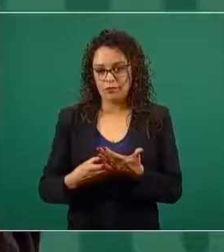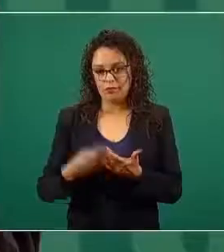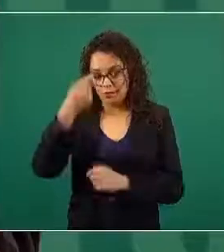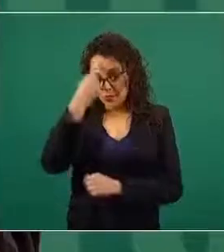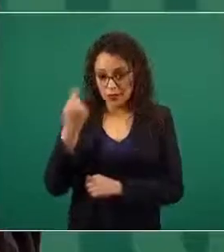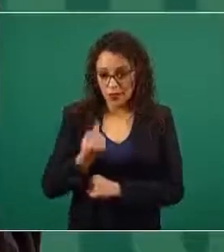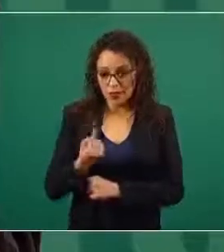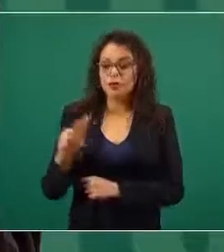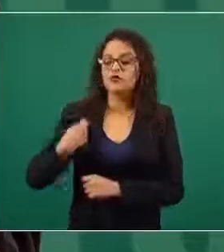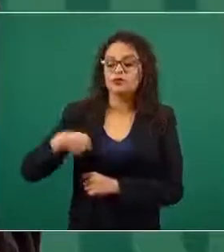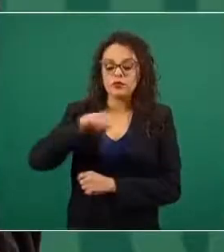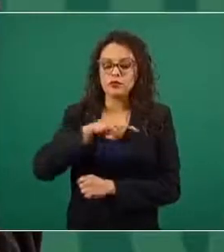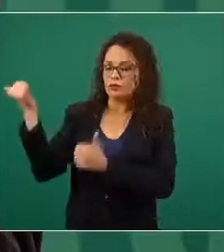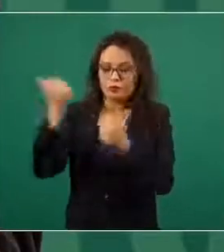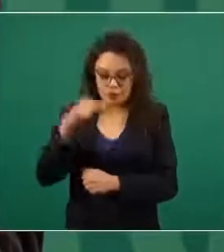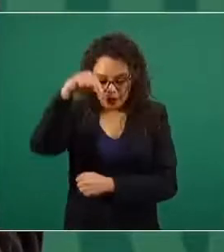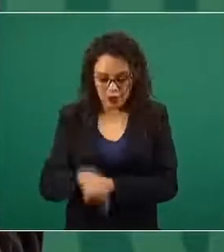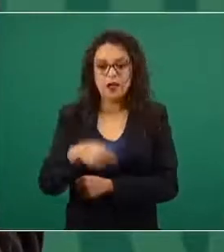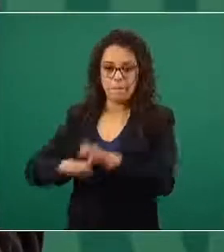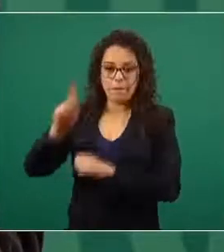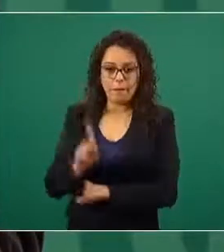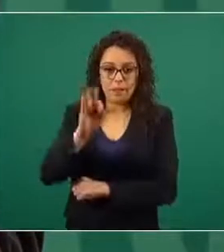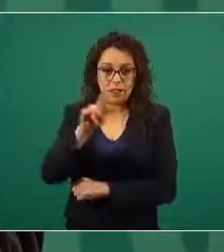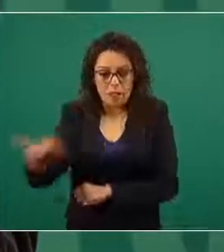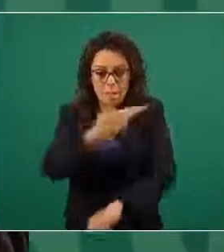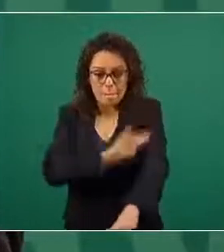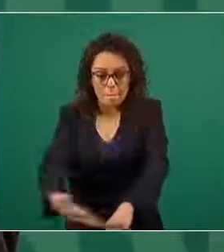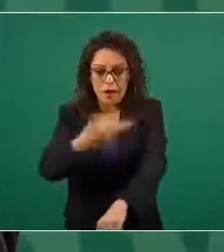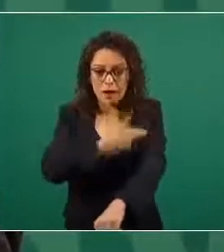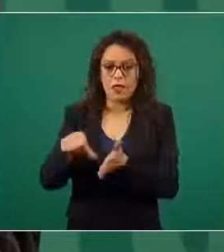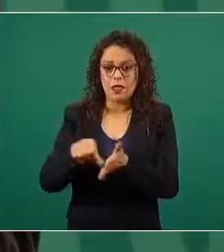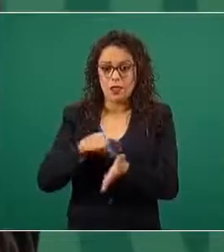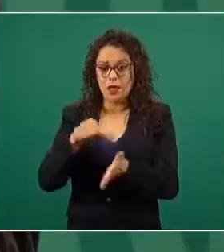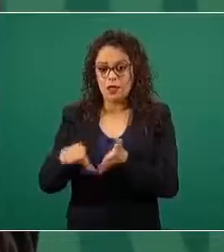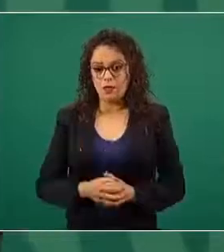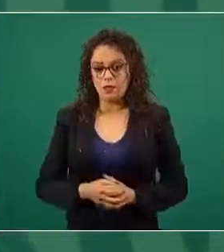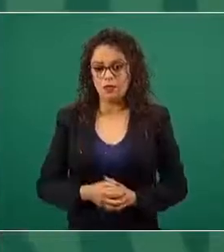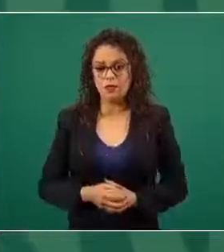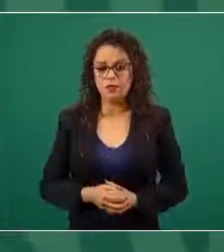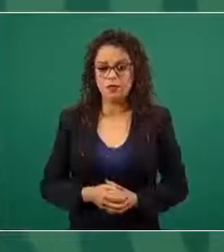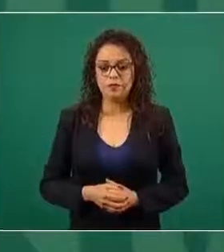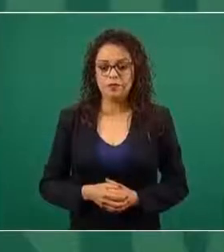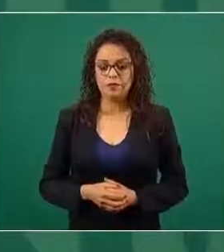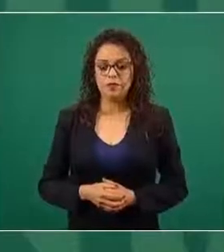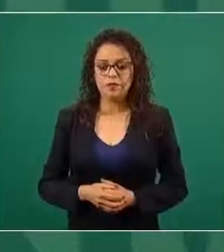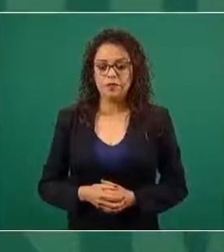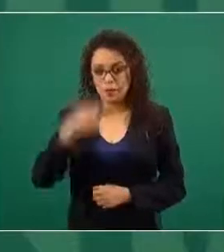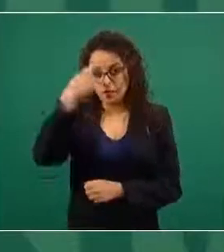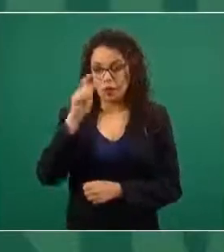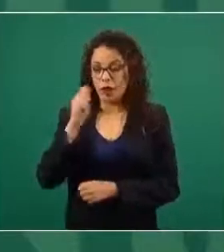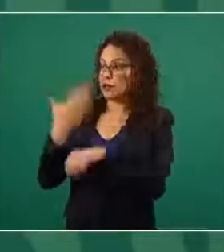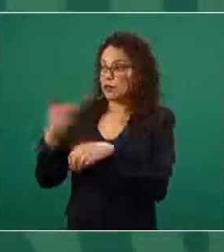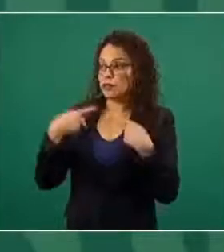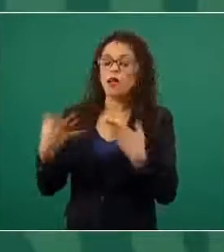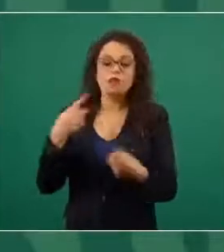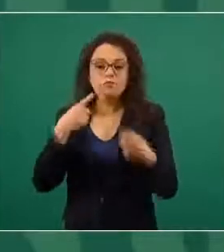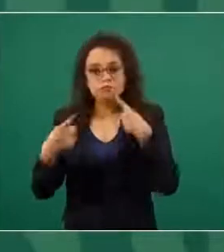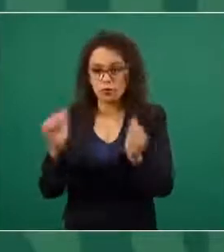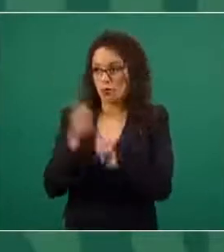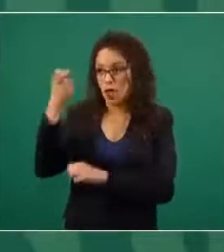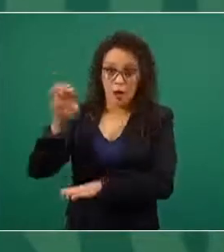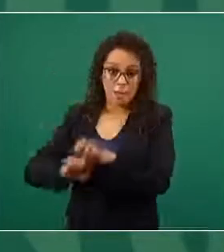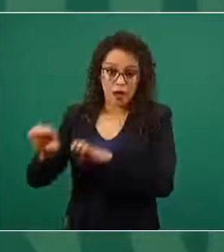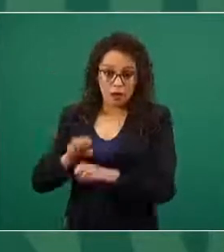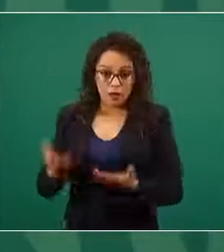la vacuna Pfizer. Llevamos meses tratando con los responsables de la